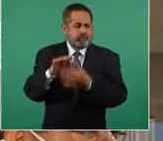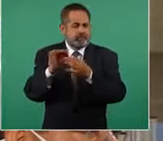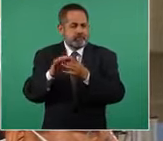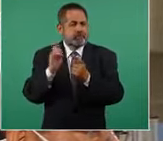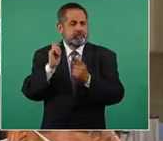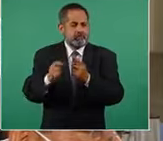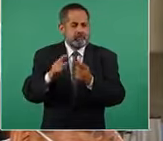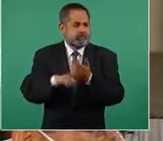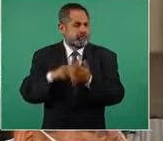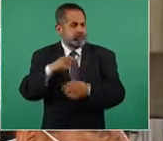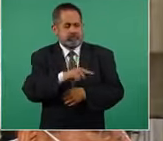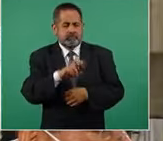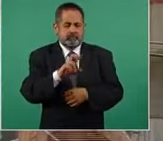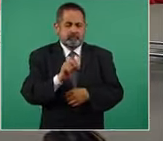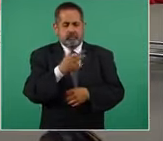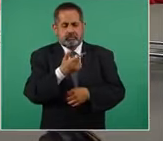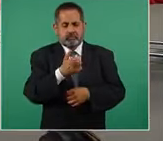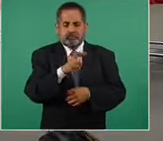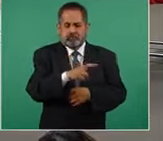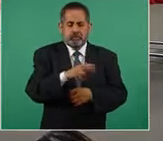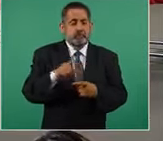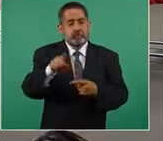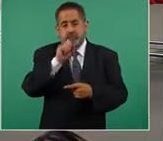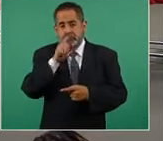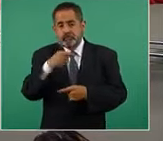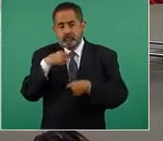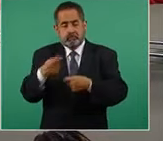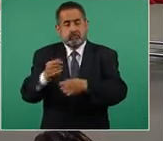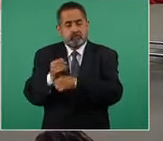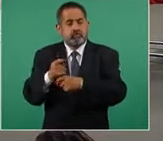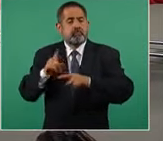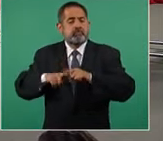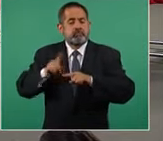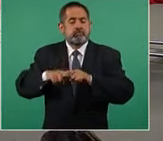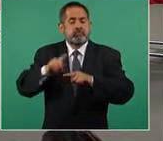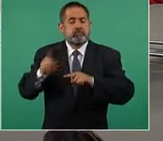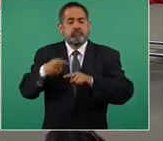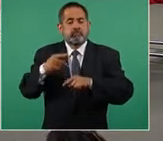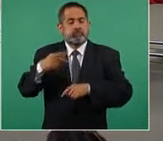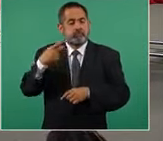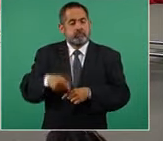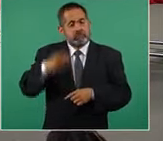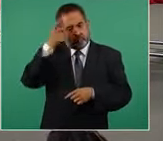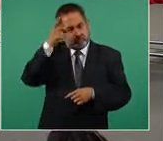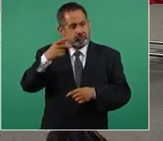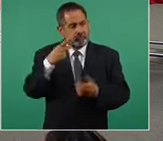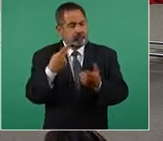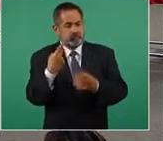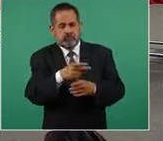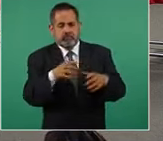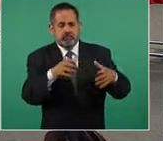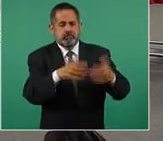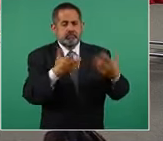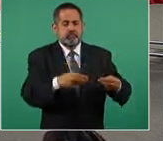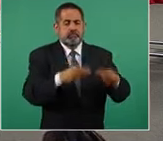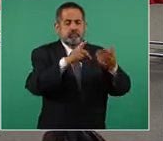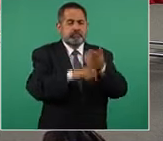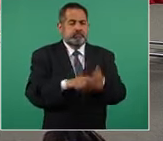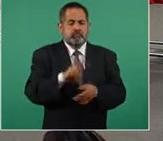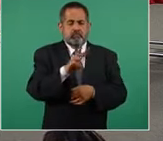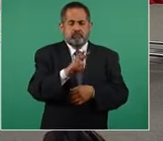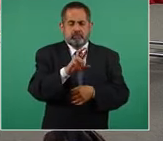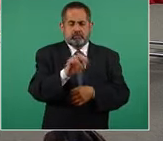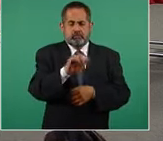sostiene Roger Bartra, y dejó también investigar quiénes son los propietarios de la empresa W